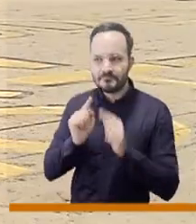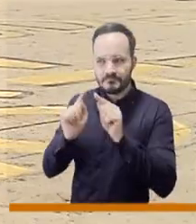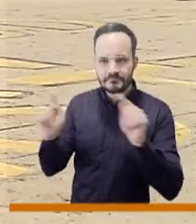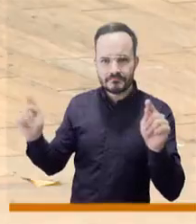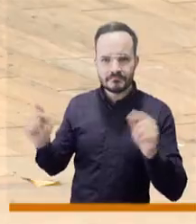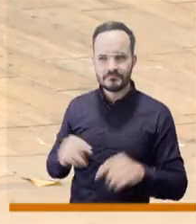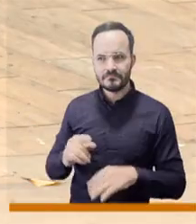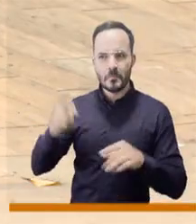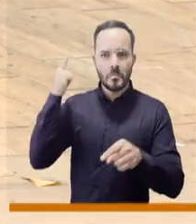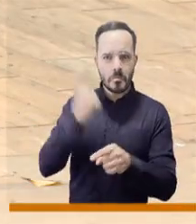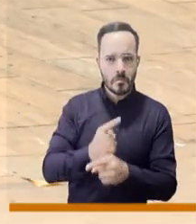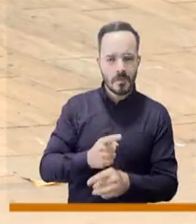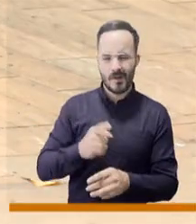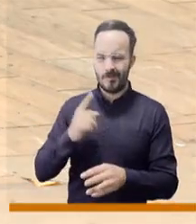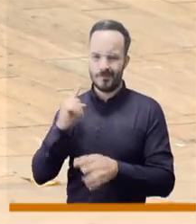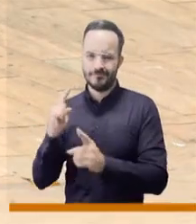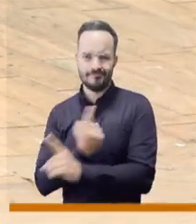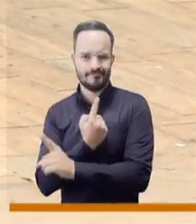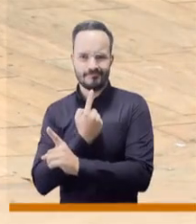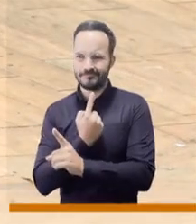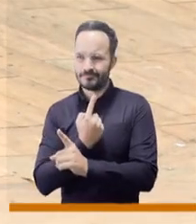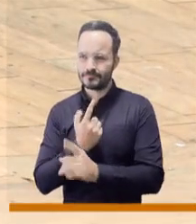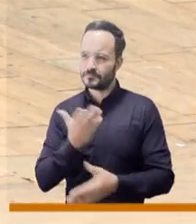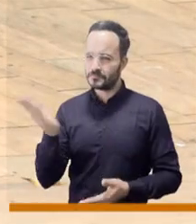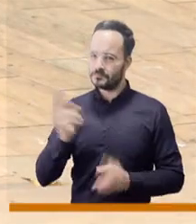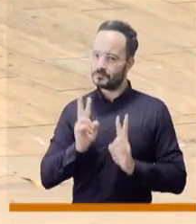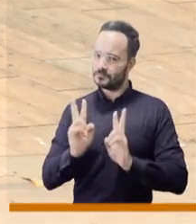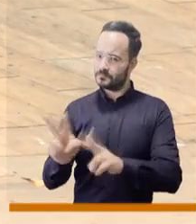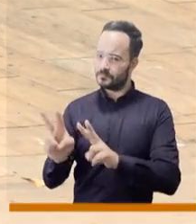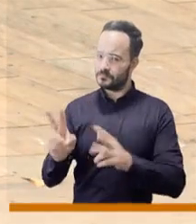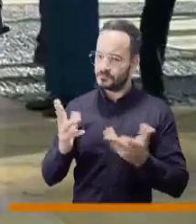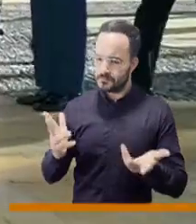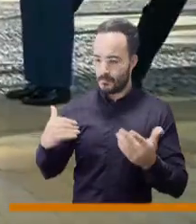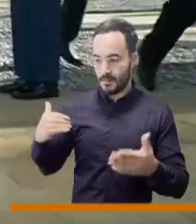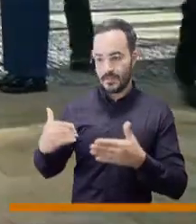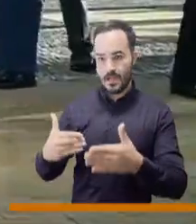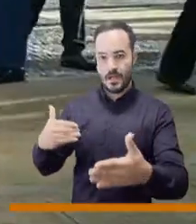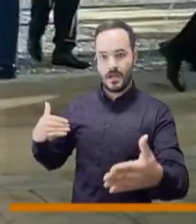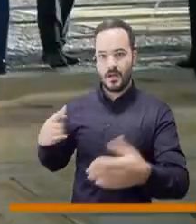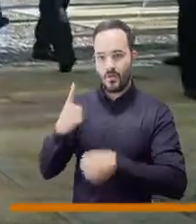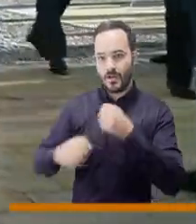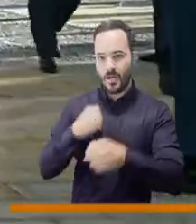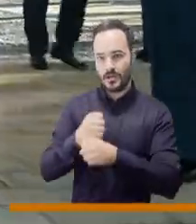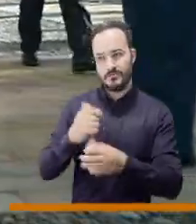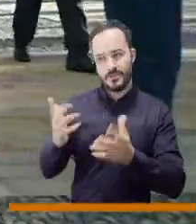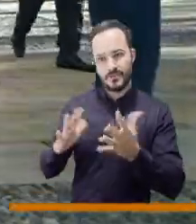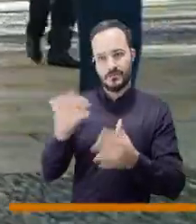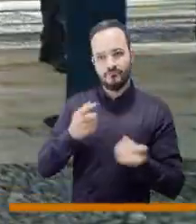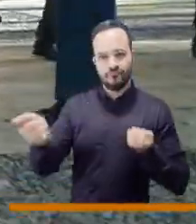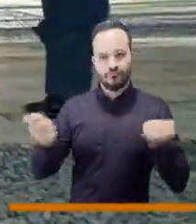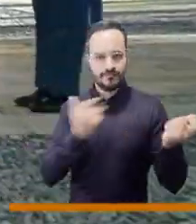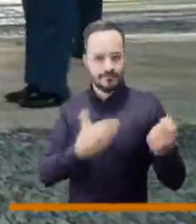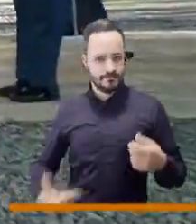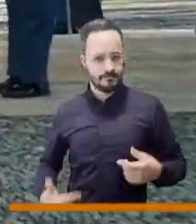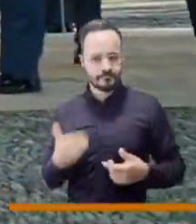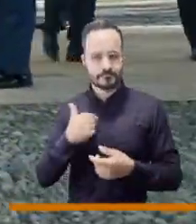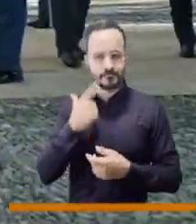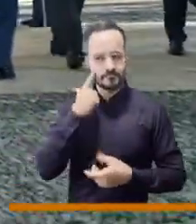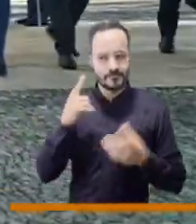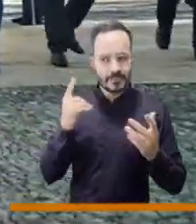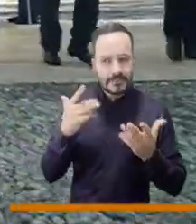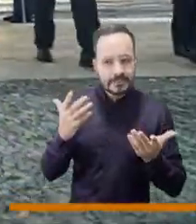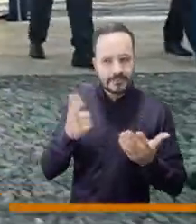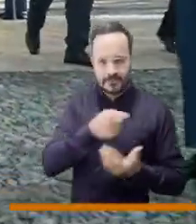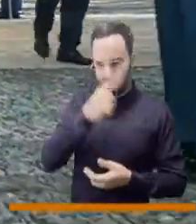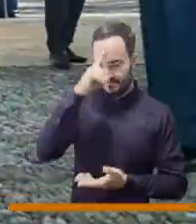Francia Márquez, ¿cuáles cree usted que son esos aciertos que han tenido en este año larguito? Y la pregunta obvia, si usted también los acompañó